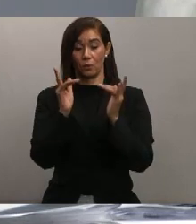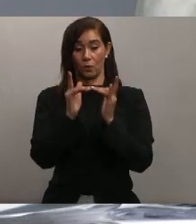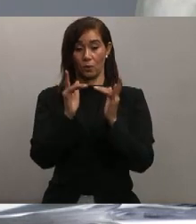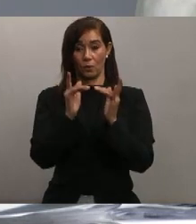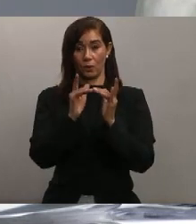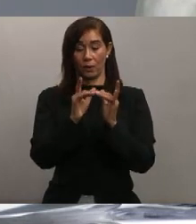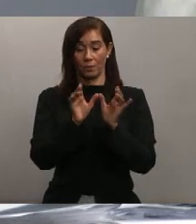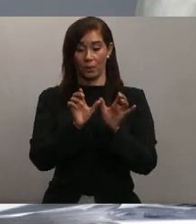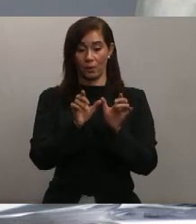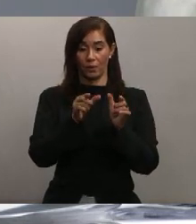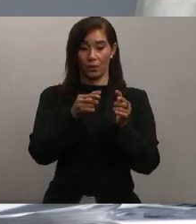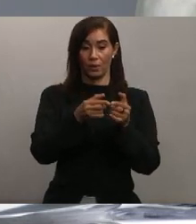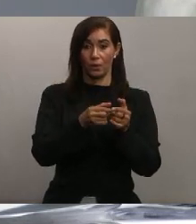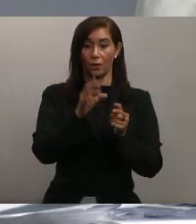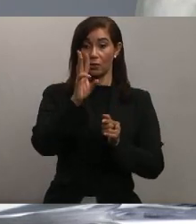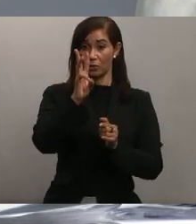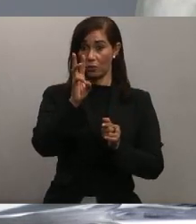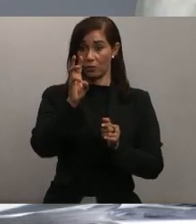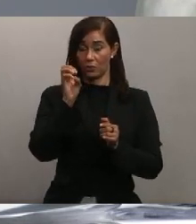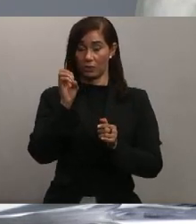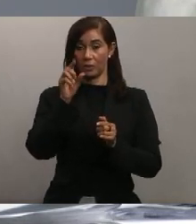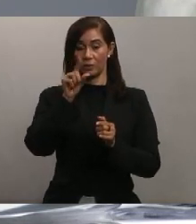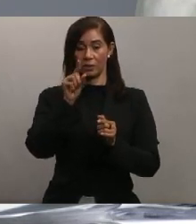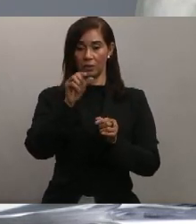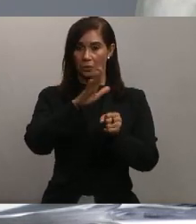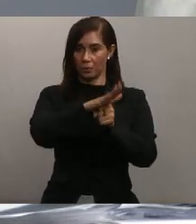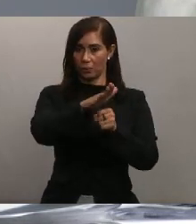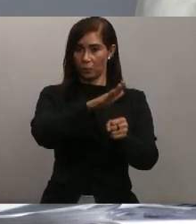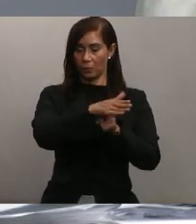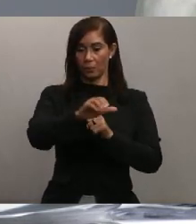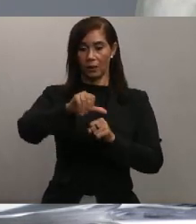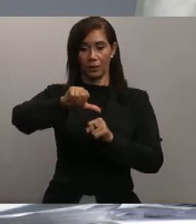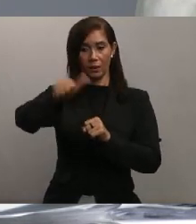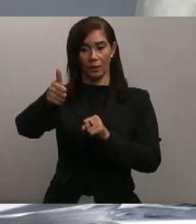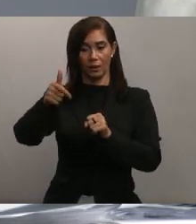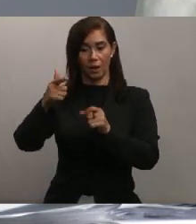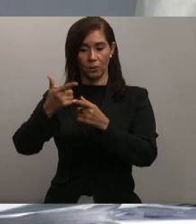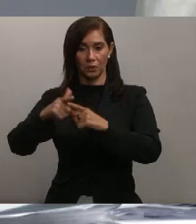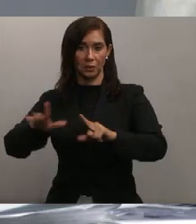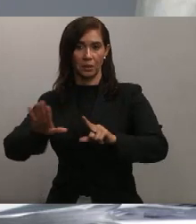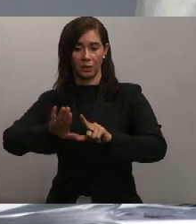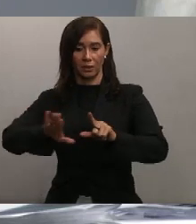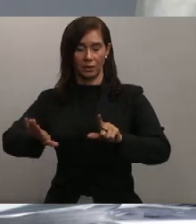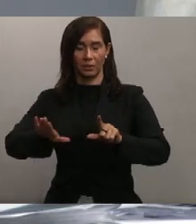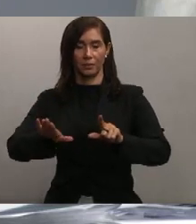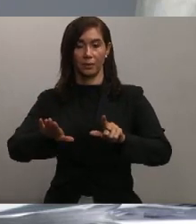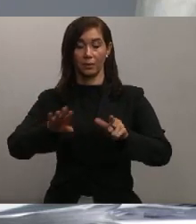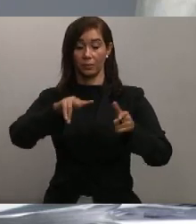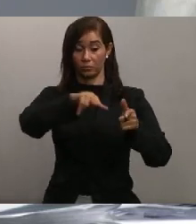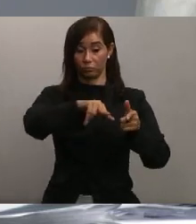Como decíamos, solo 620 están ocupadas, representando el